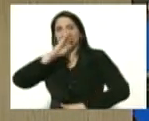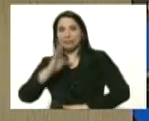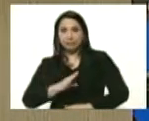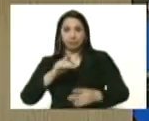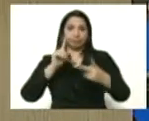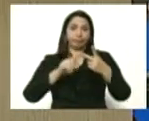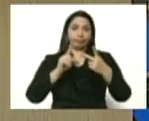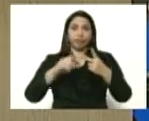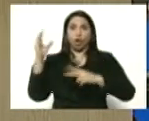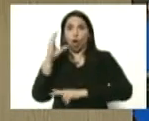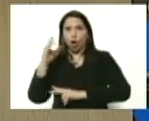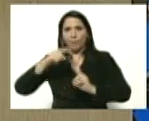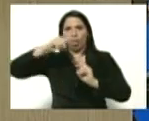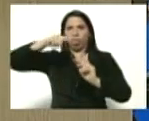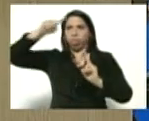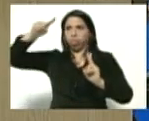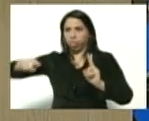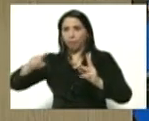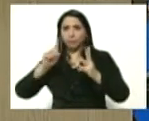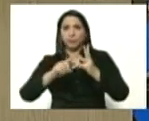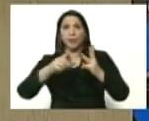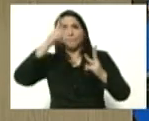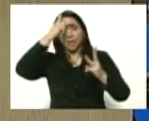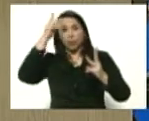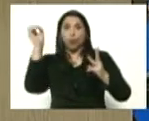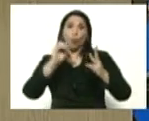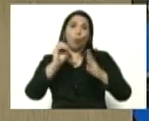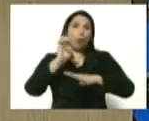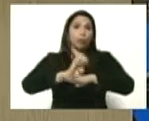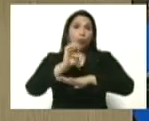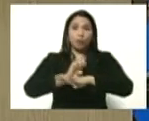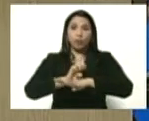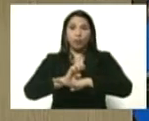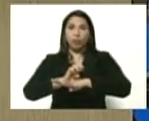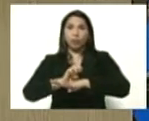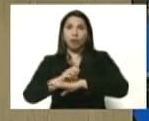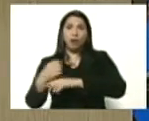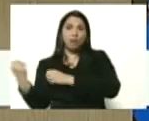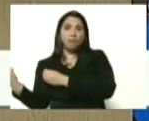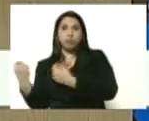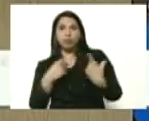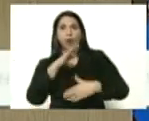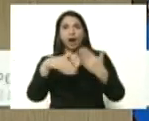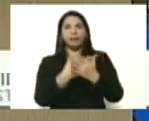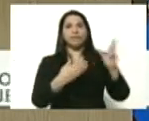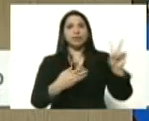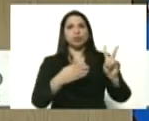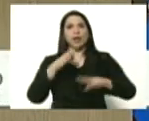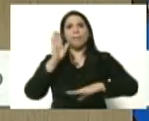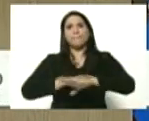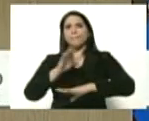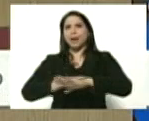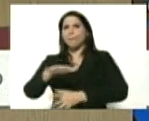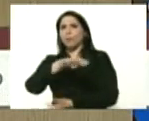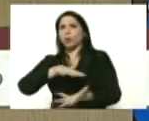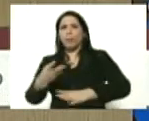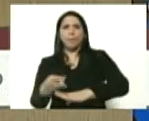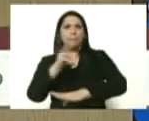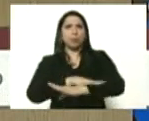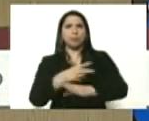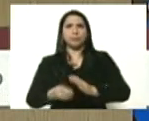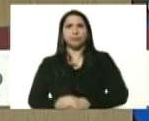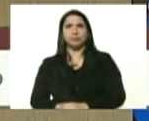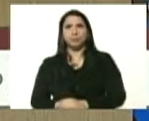exponencial de Colombia, que la curva exponencial de Perú o de Ecuador viaje a Venezuela y genere zozobra y